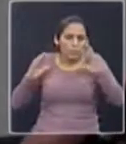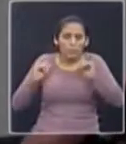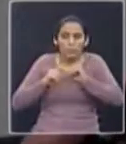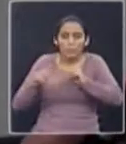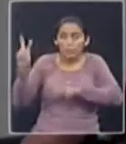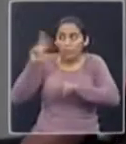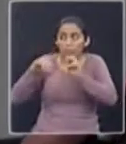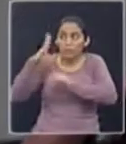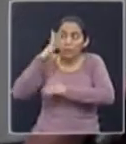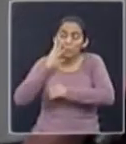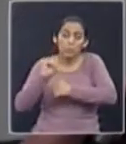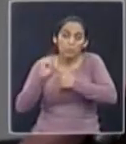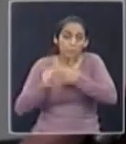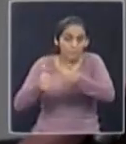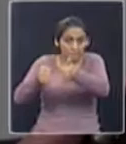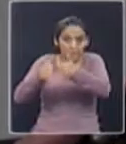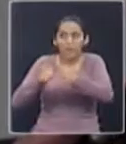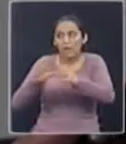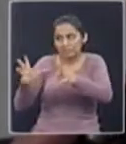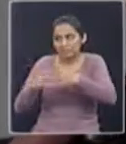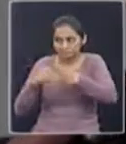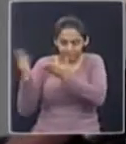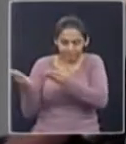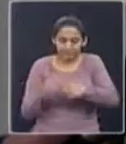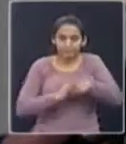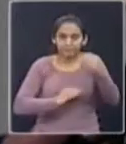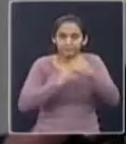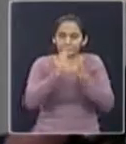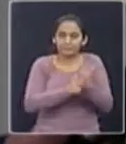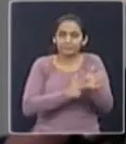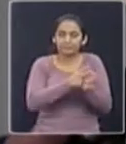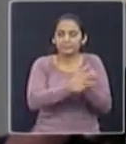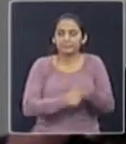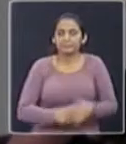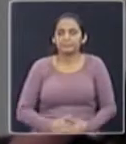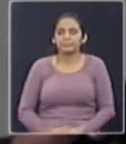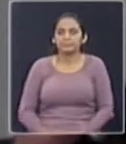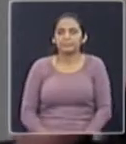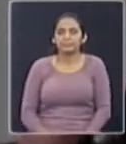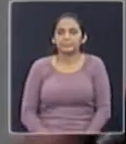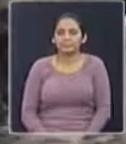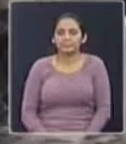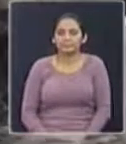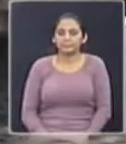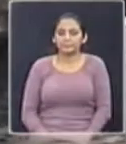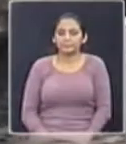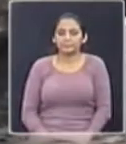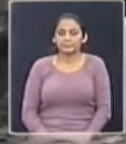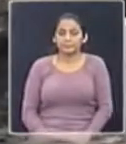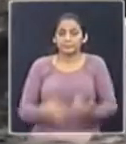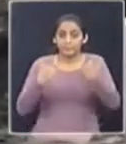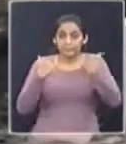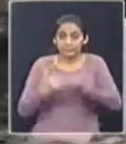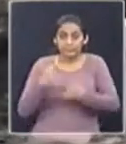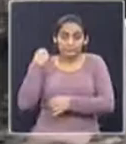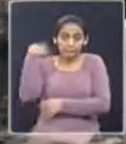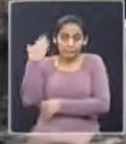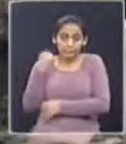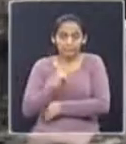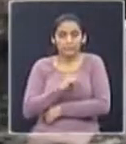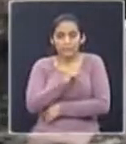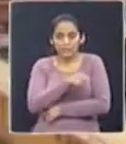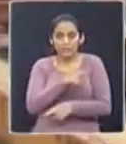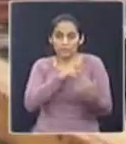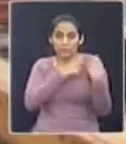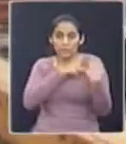y por lo tanto toda la solvencia para que finalmente el tranvía llegue a su culminación en el caso de Cuenca. Ahora esperan que el alcalde firme el nuevo